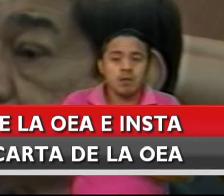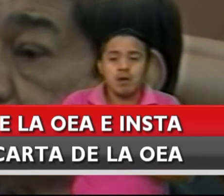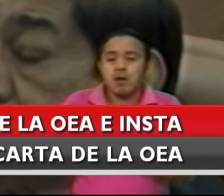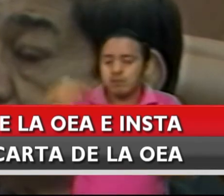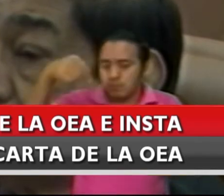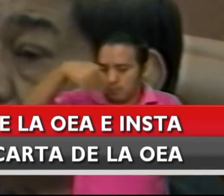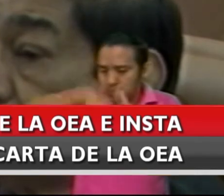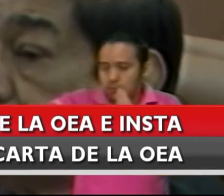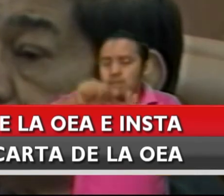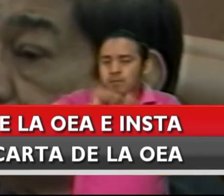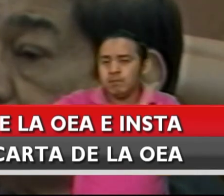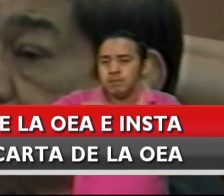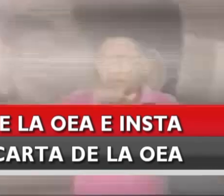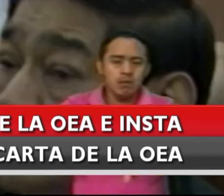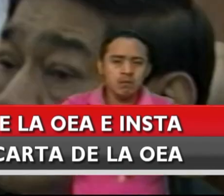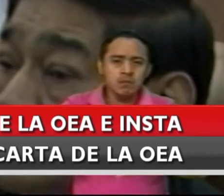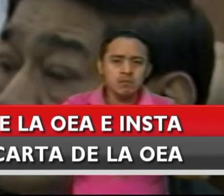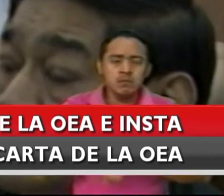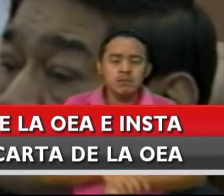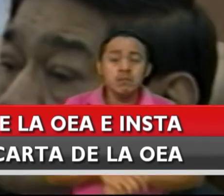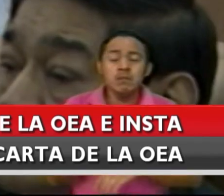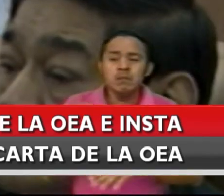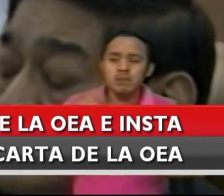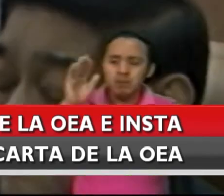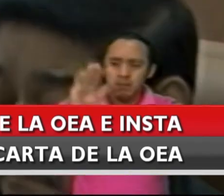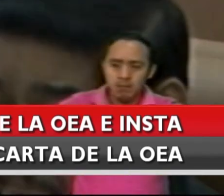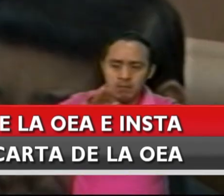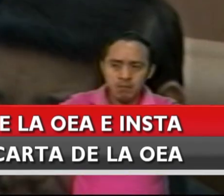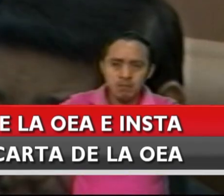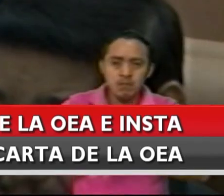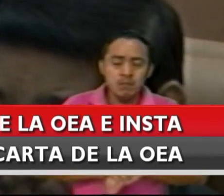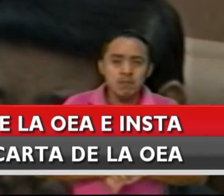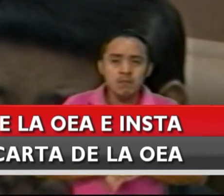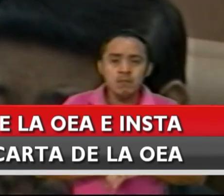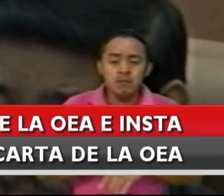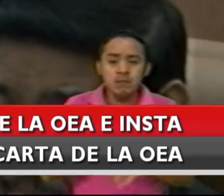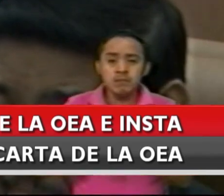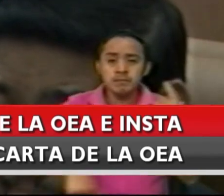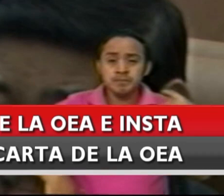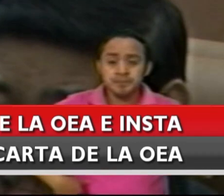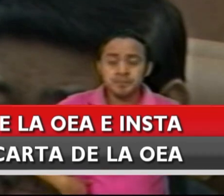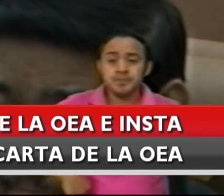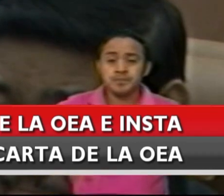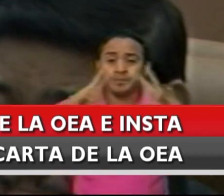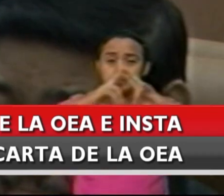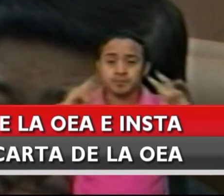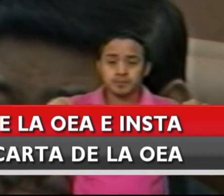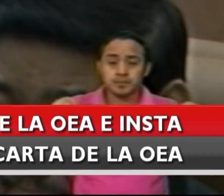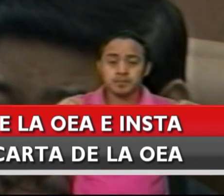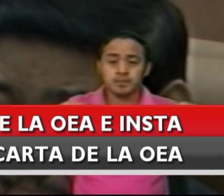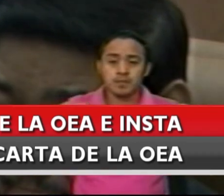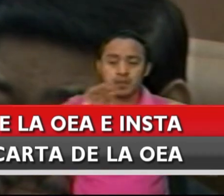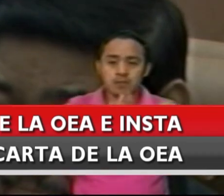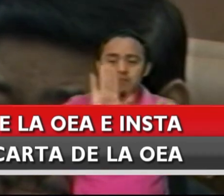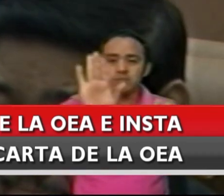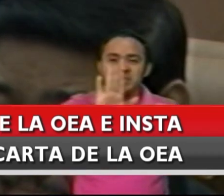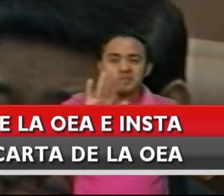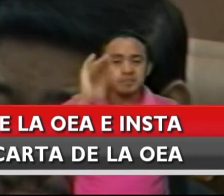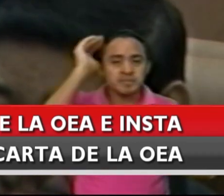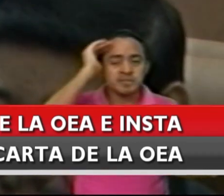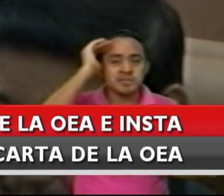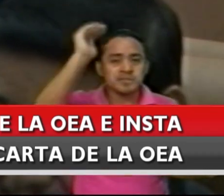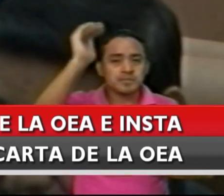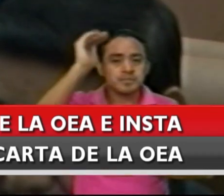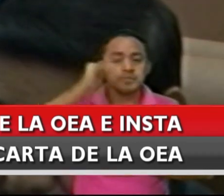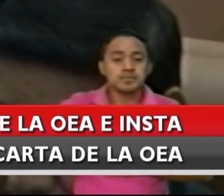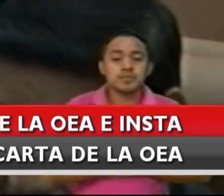interno de la Asamblea Nacional. Solicitamos al señor Presidente de la República, en su calidad de jefe de